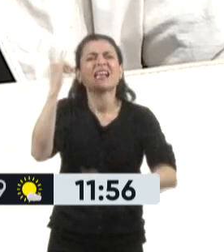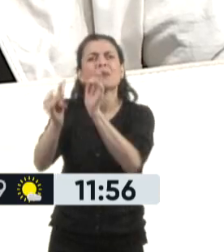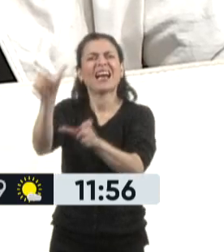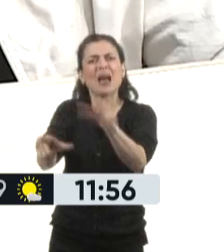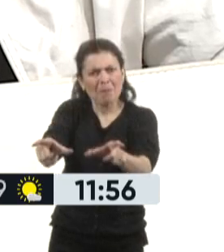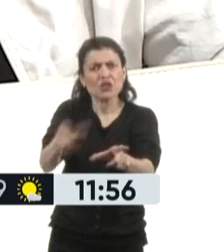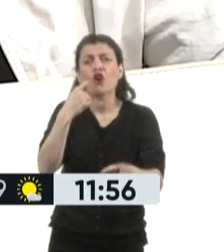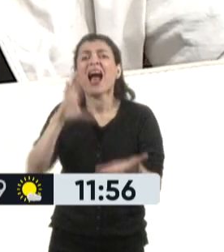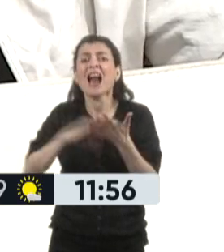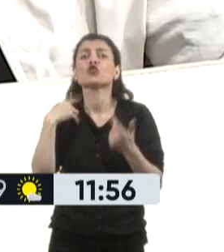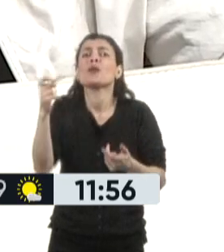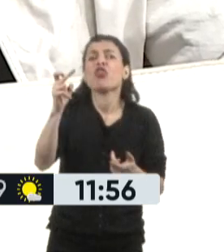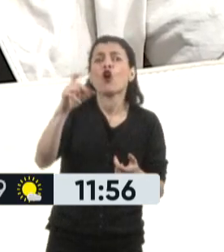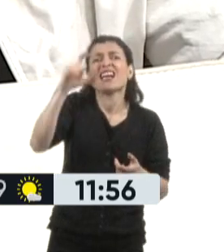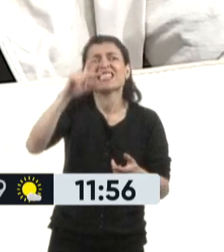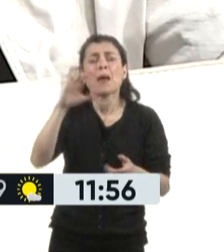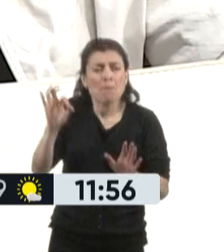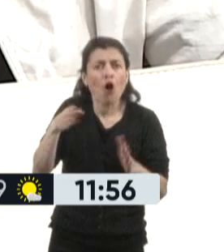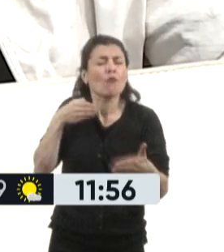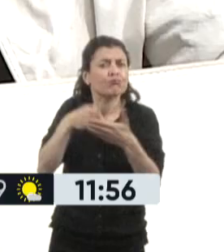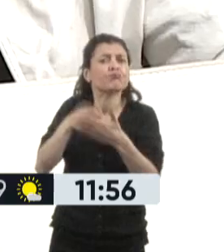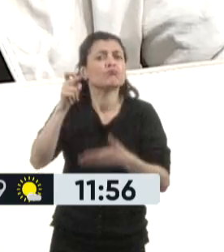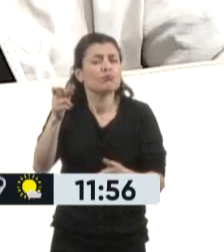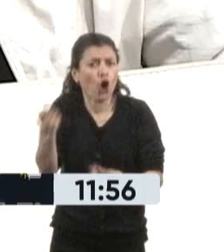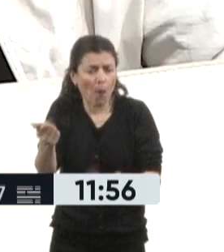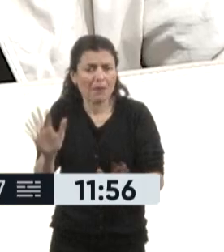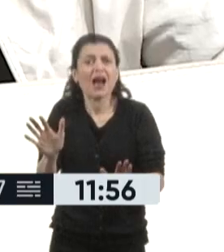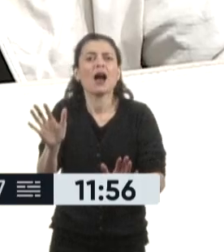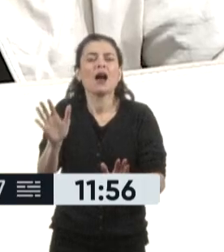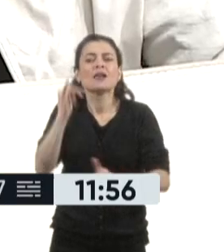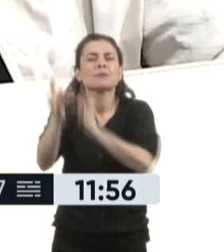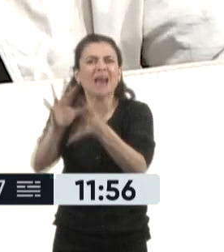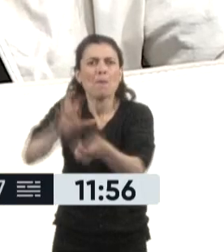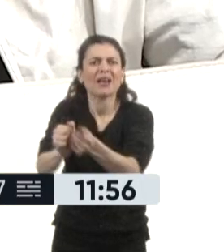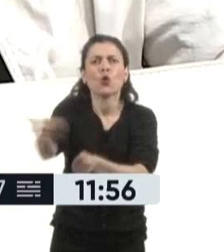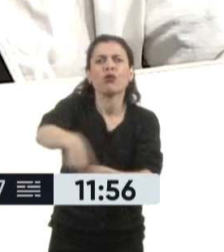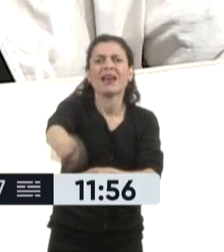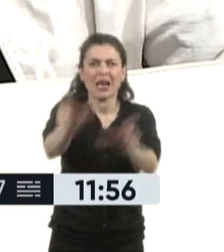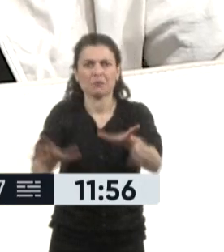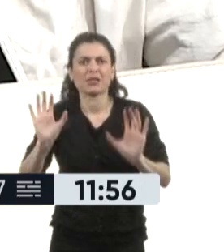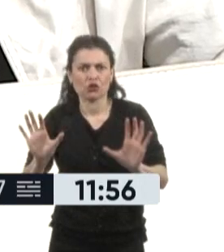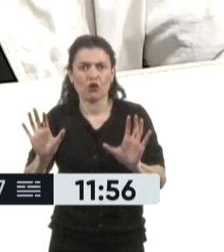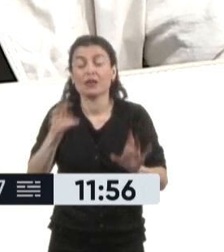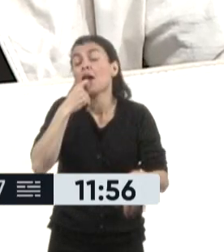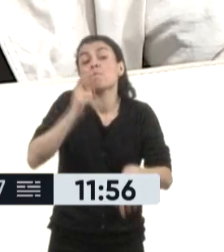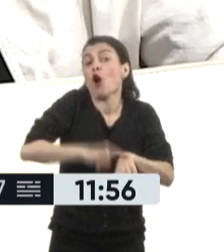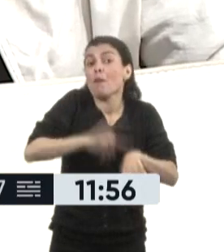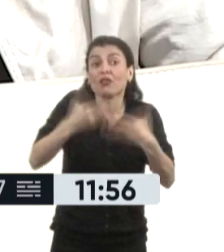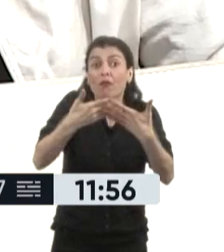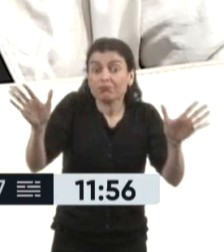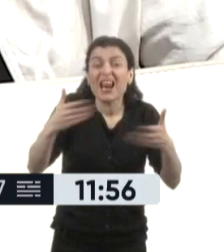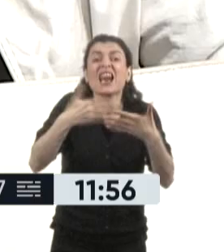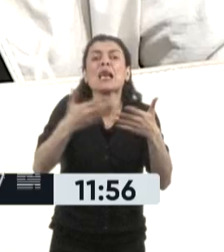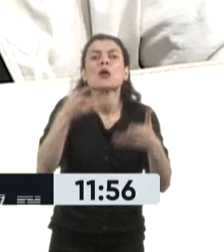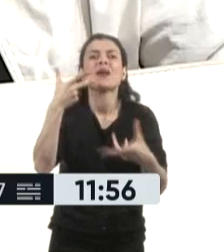en su economía, estando el cepo vigente o los cepos vigentes, y qué va a pasar cuando dejen de estar